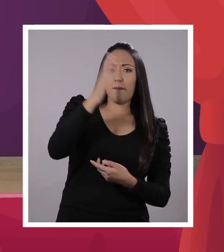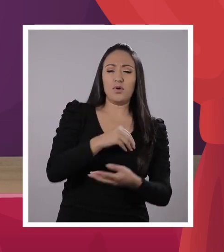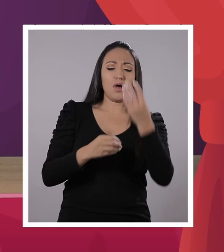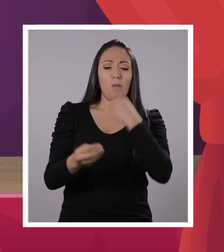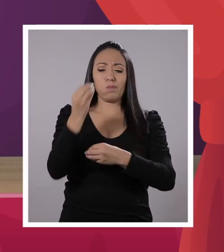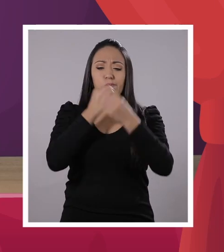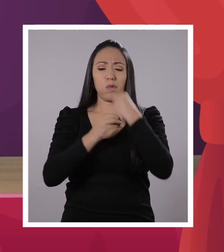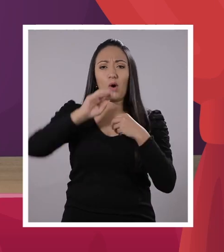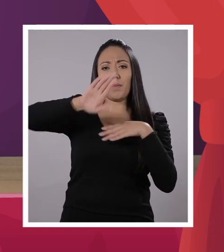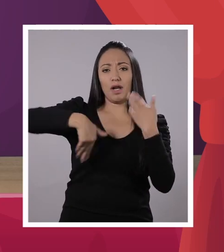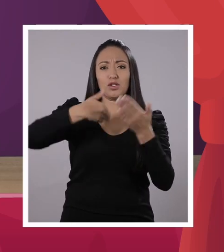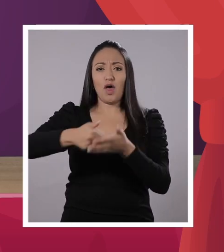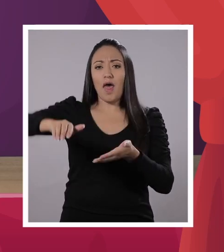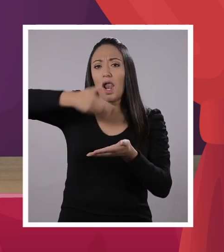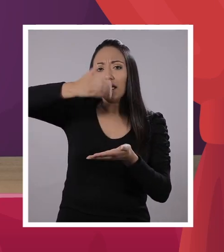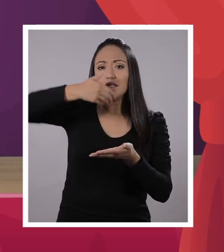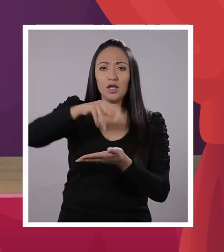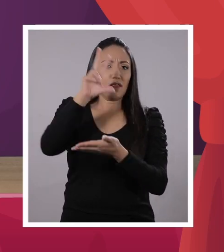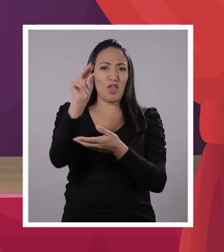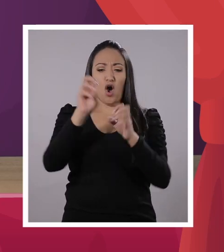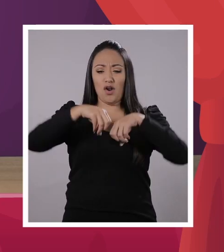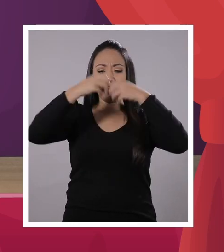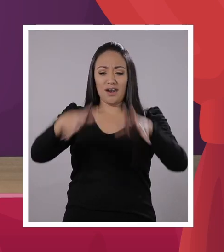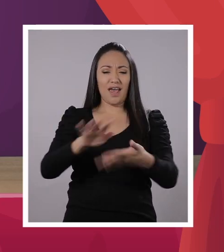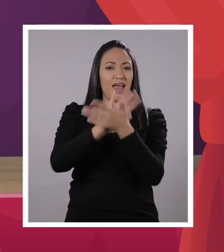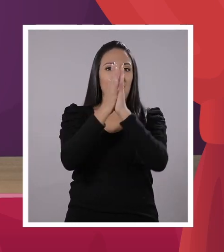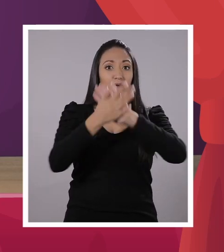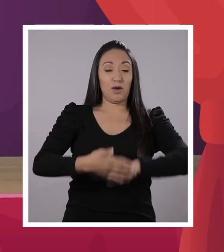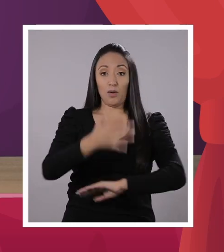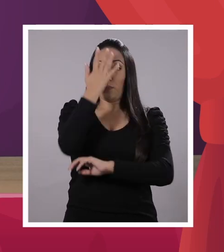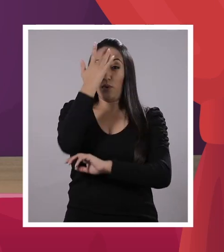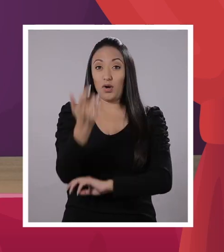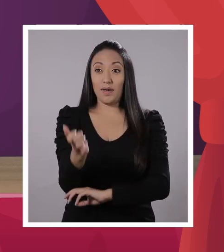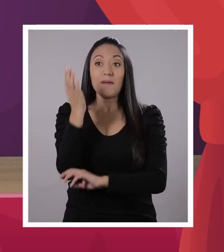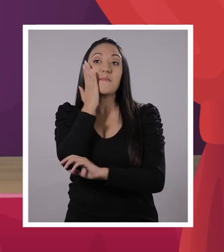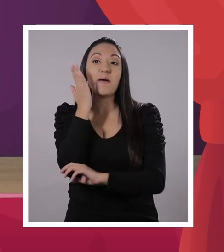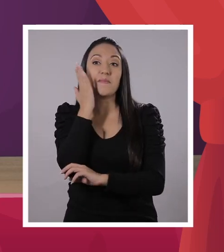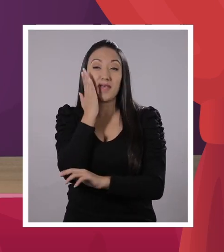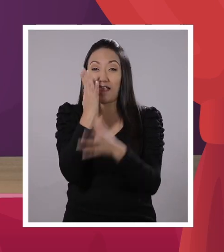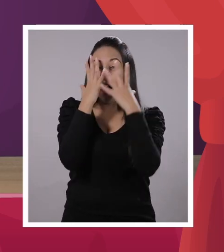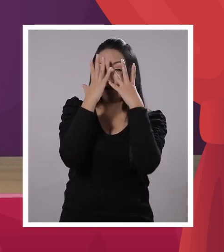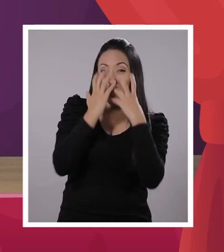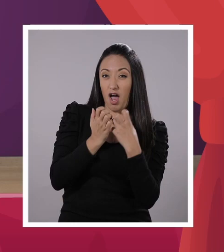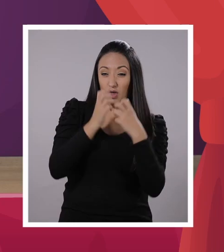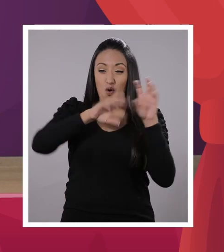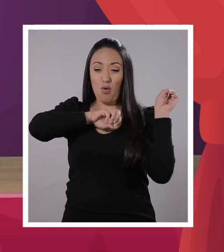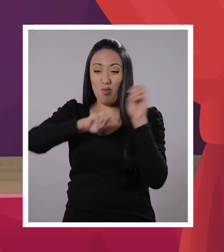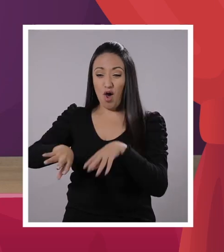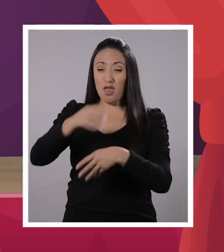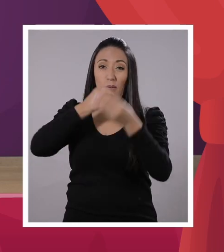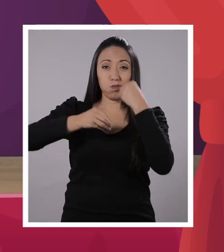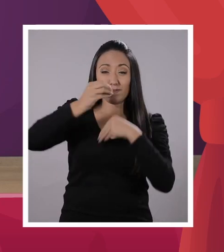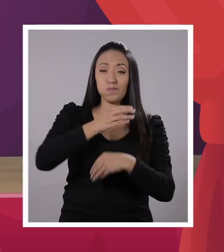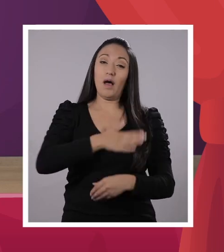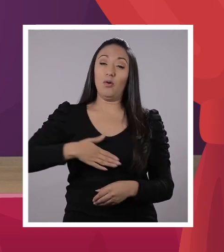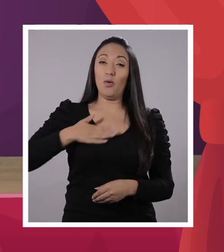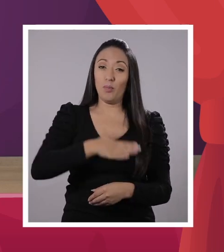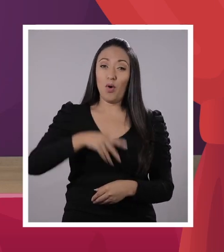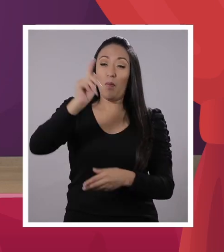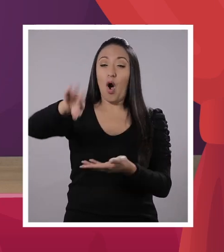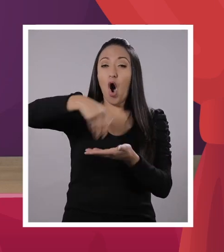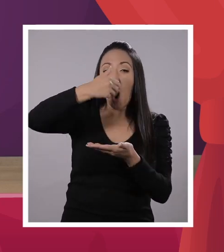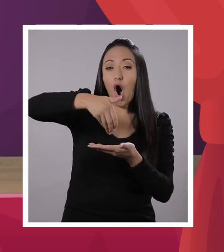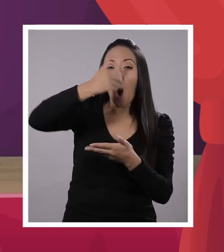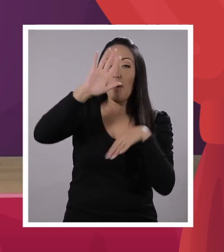Vamos a comer toda la sopita sin regar nadita porque la mamita se enoja si desperdicias la comida. Así que